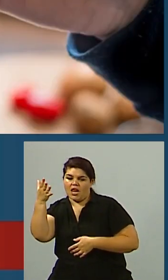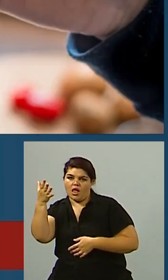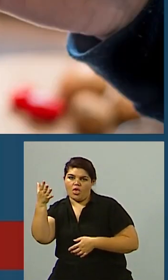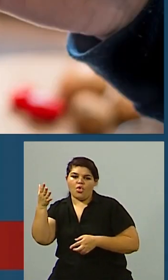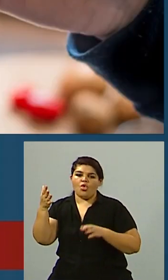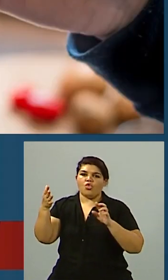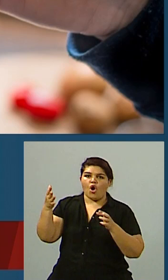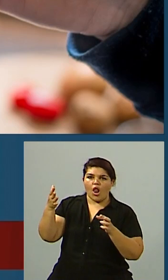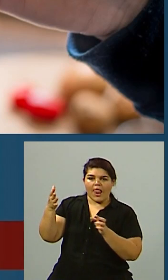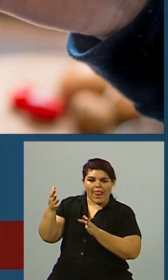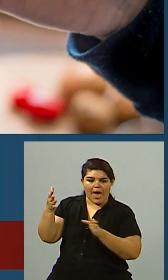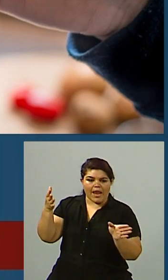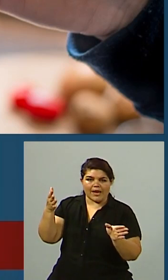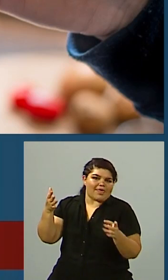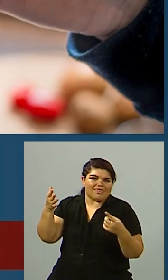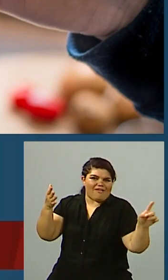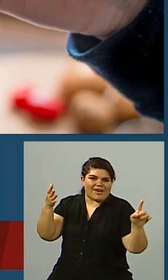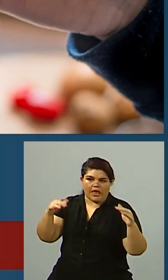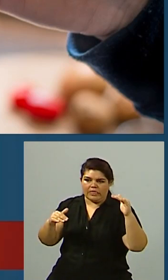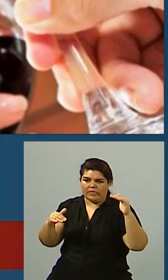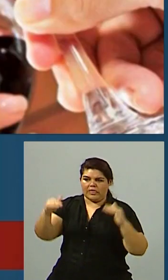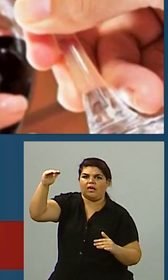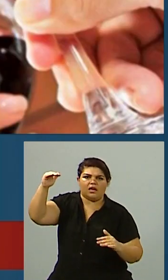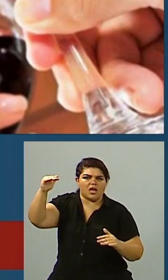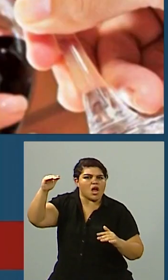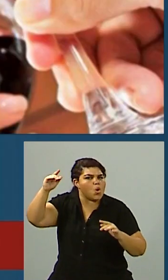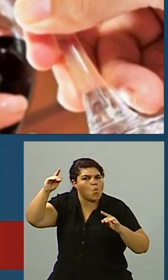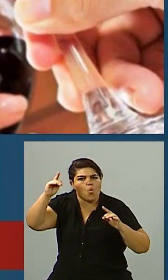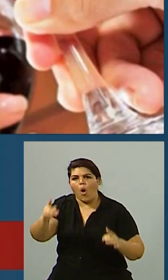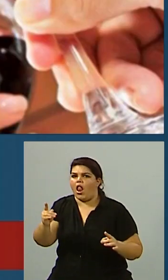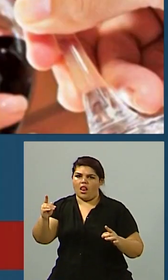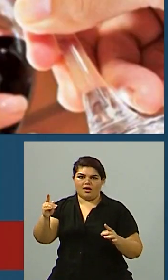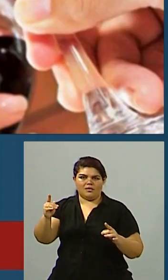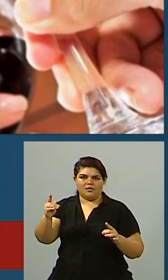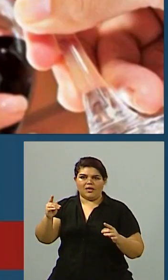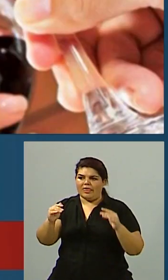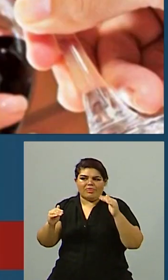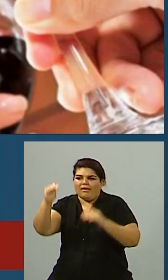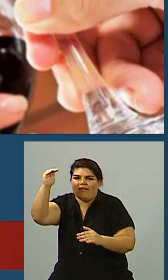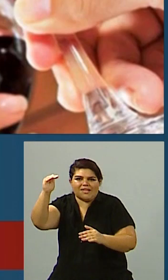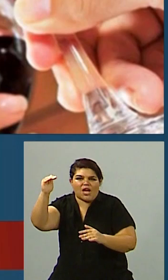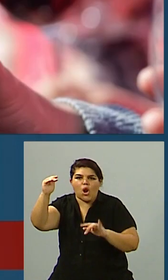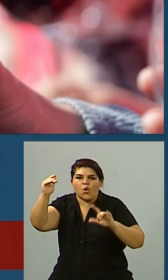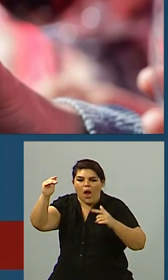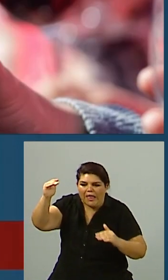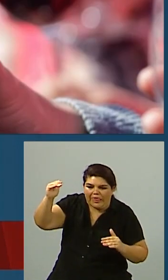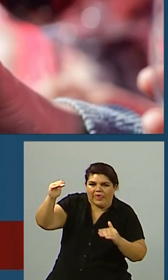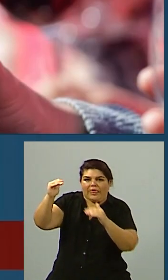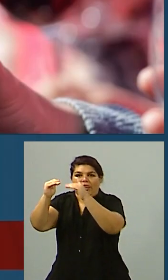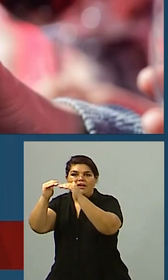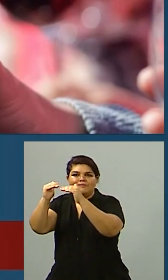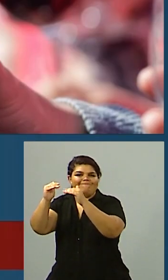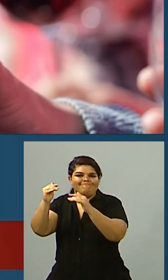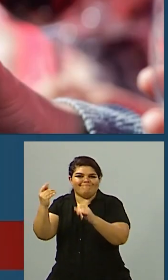si por un momento ese dólar diferencial ayuda a la exportación, por otro lado tenés